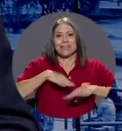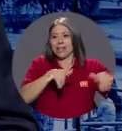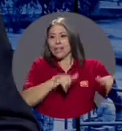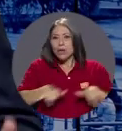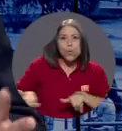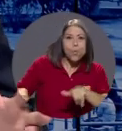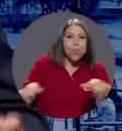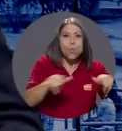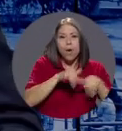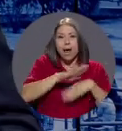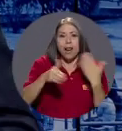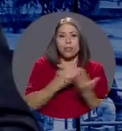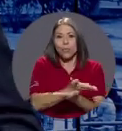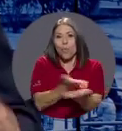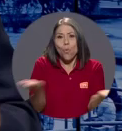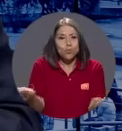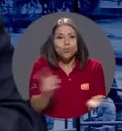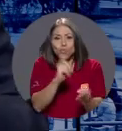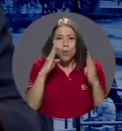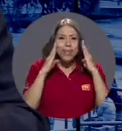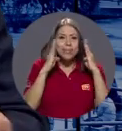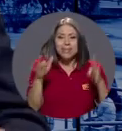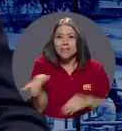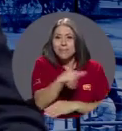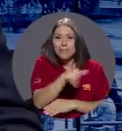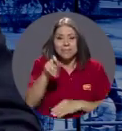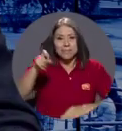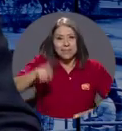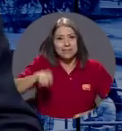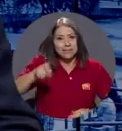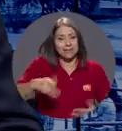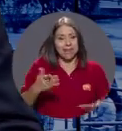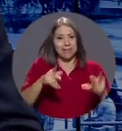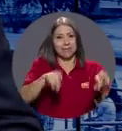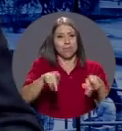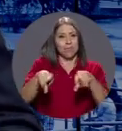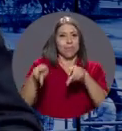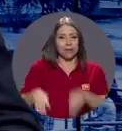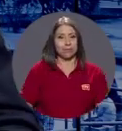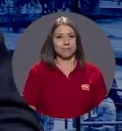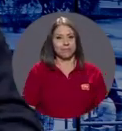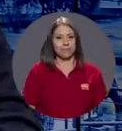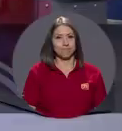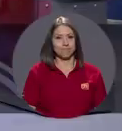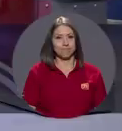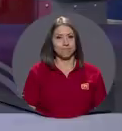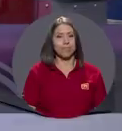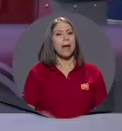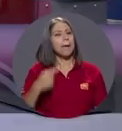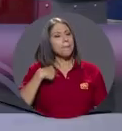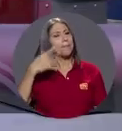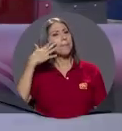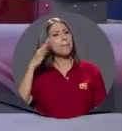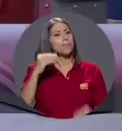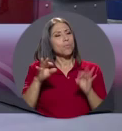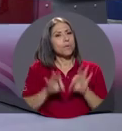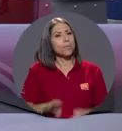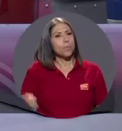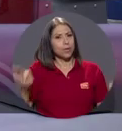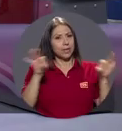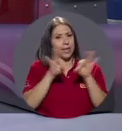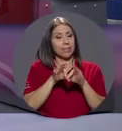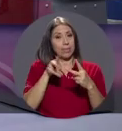las mismas necesidades, ni va a atender las mismas necesidades que va a tener la población. A mí me parece